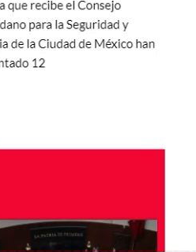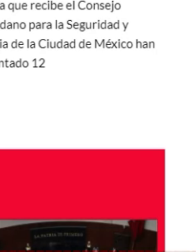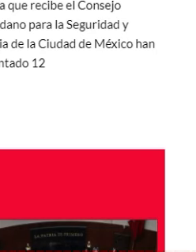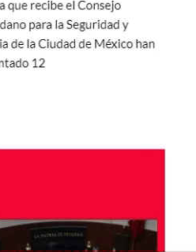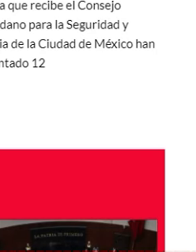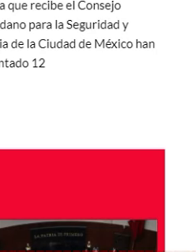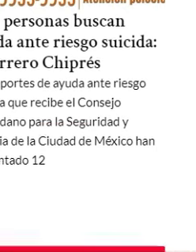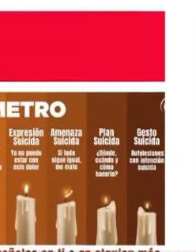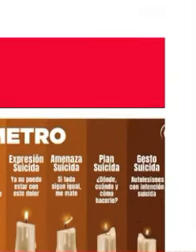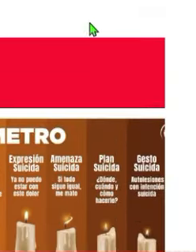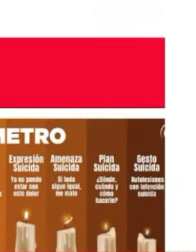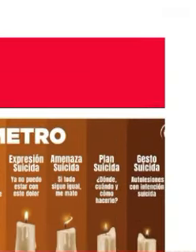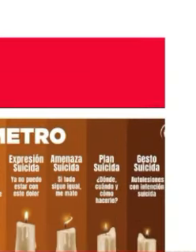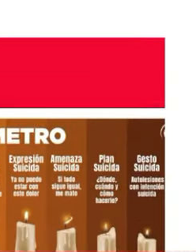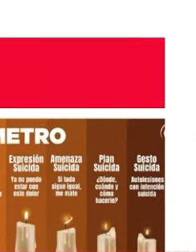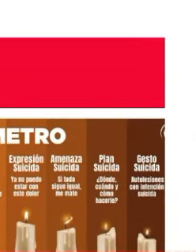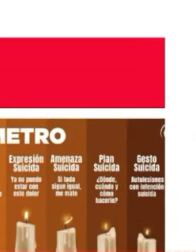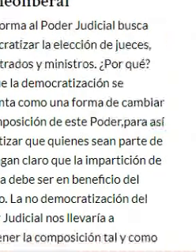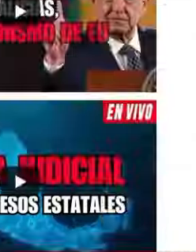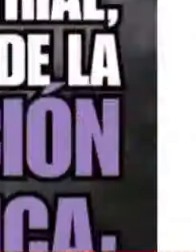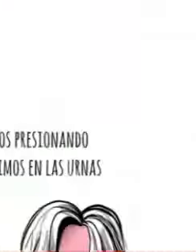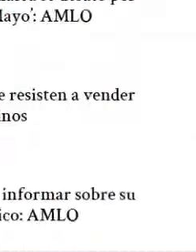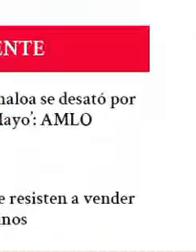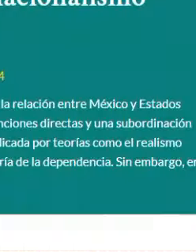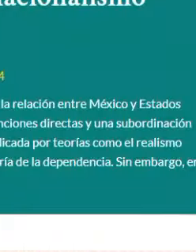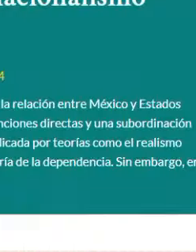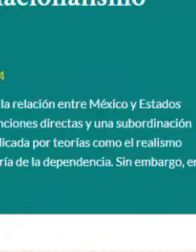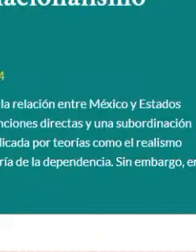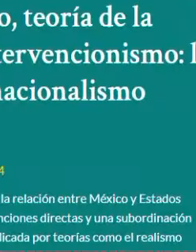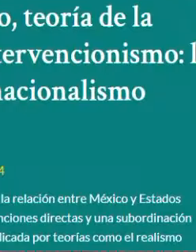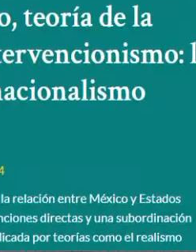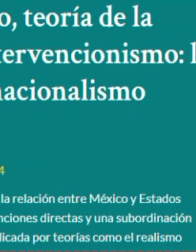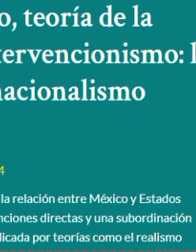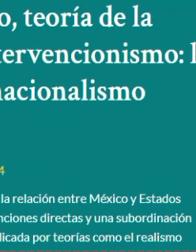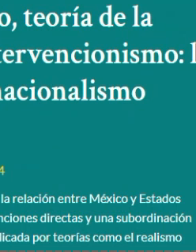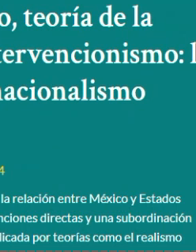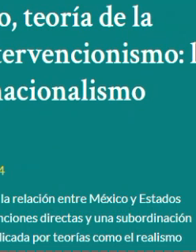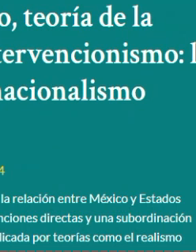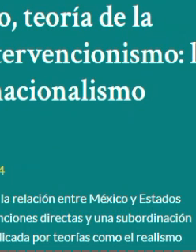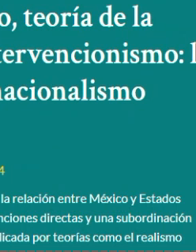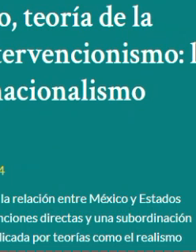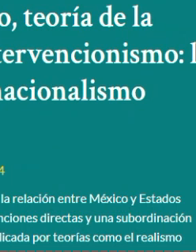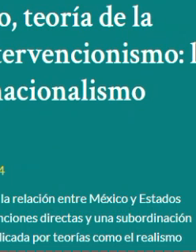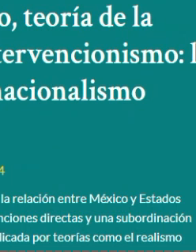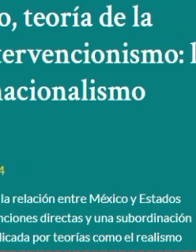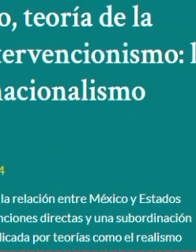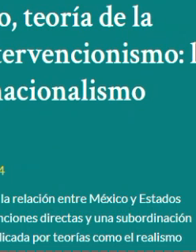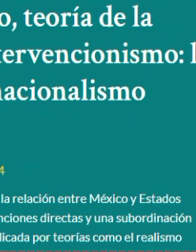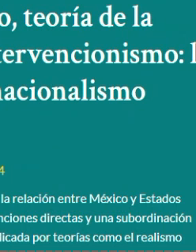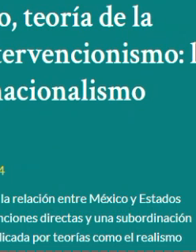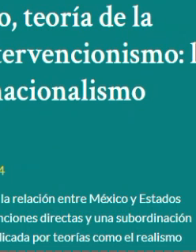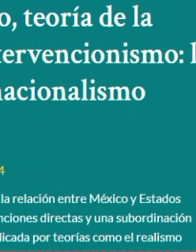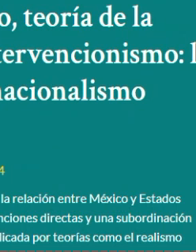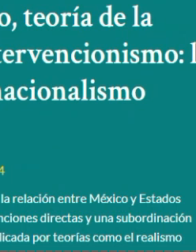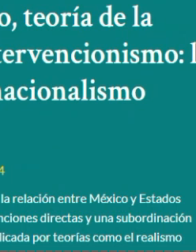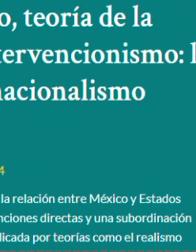Culiacán cancelan clases, hasta abajo, porque es lo que dice López, que cómo se atreven a ponerlo en la primera plana. Esto sería como la cuarta